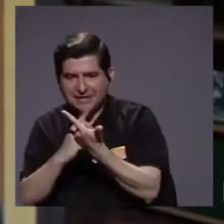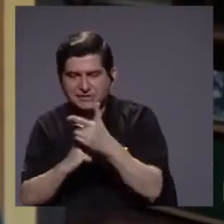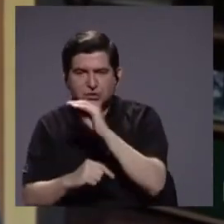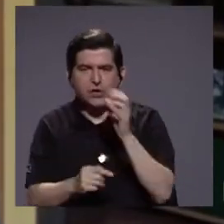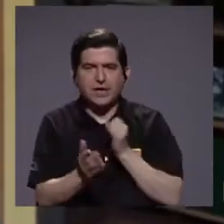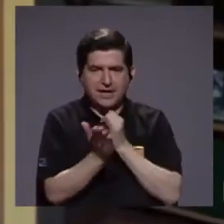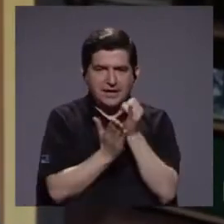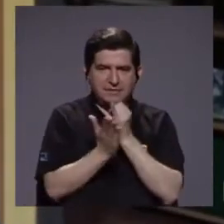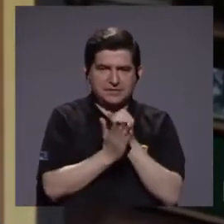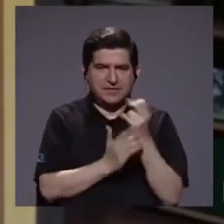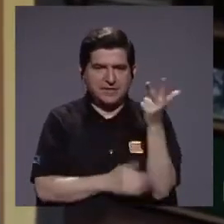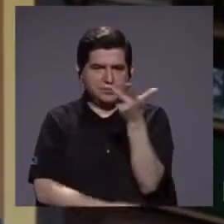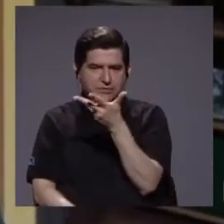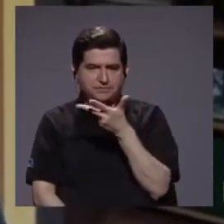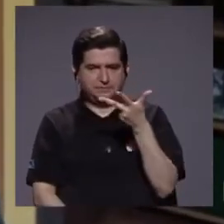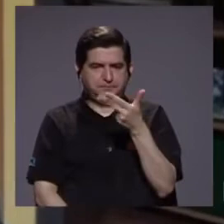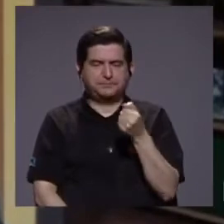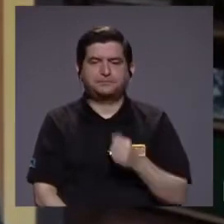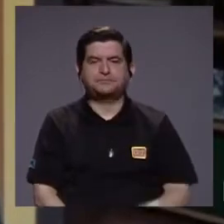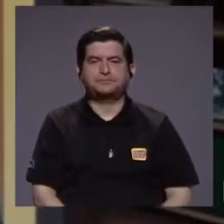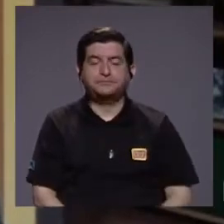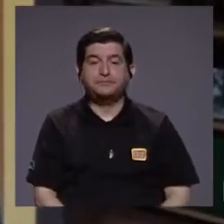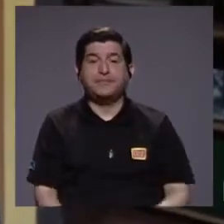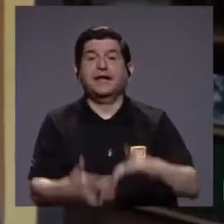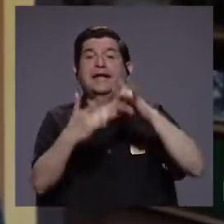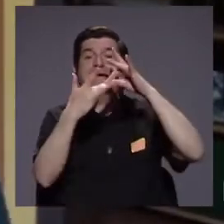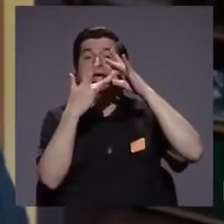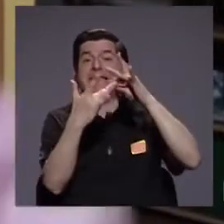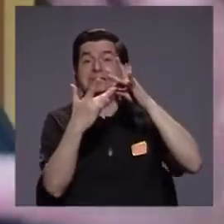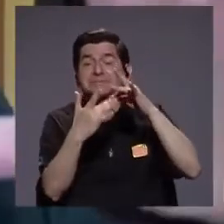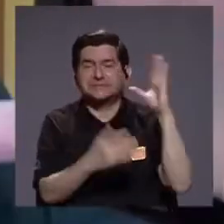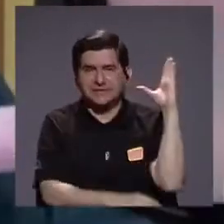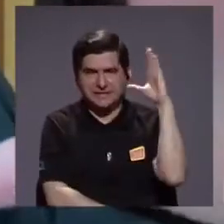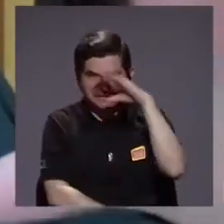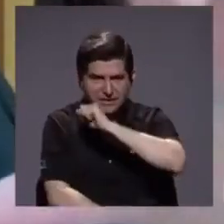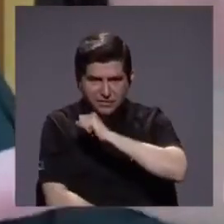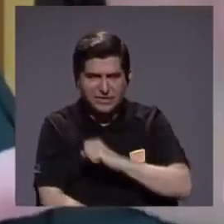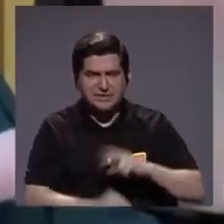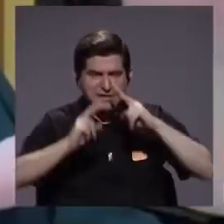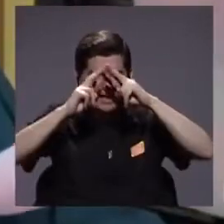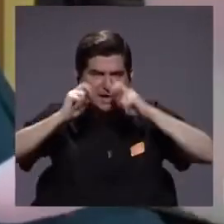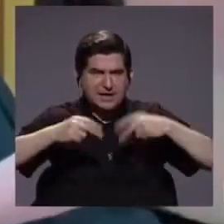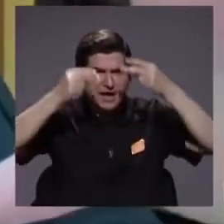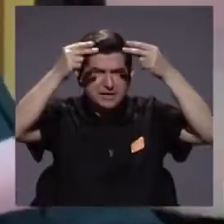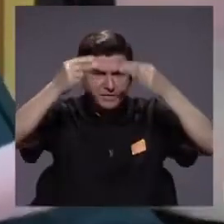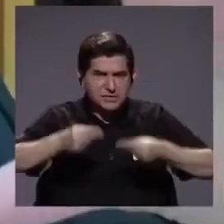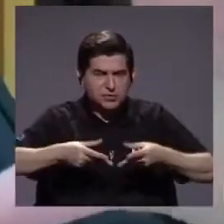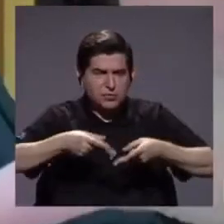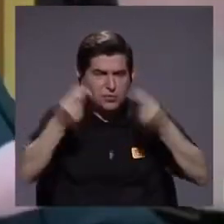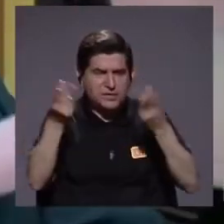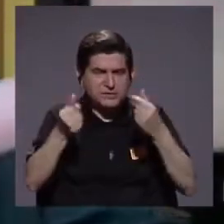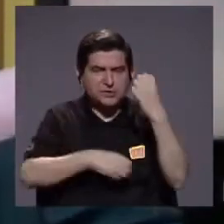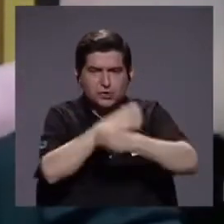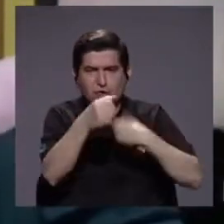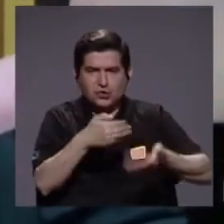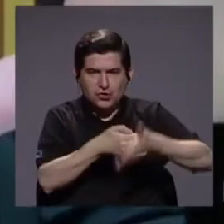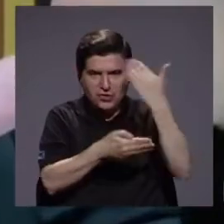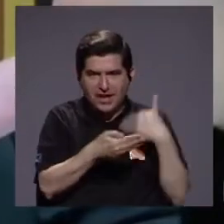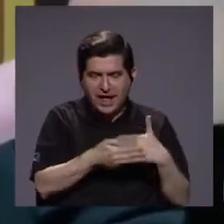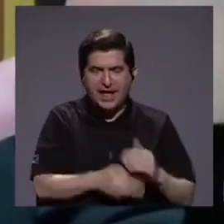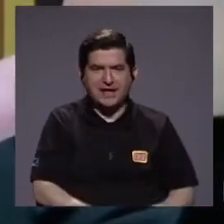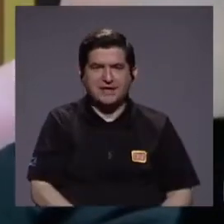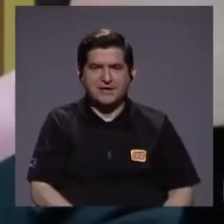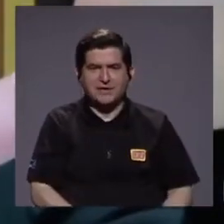y la investigación. En particular, si ustedes ven, hace un análisis del presupuesto por gasto del año pasado,